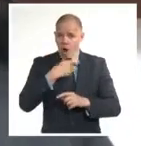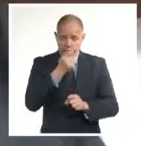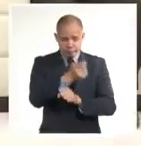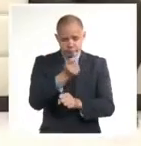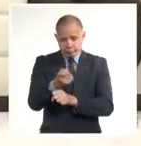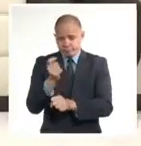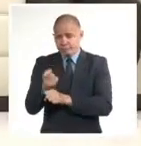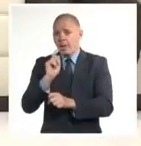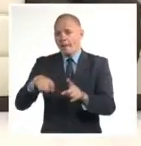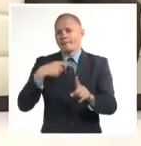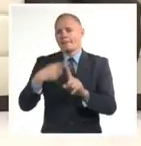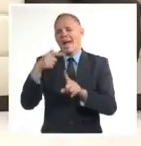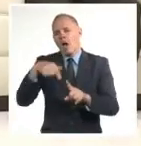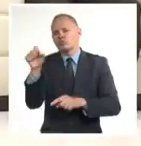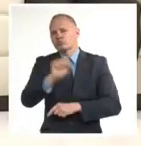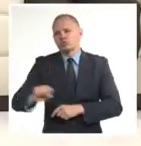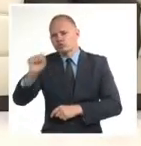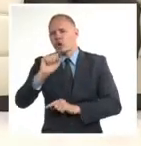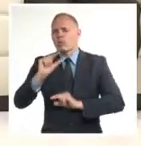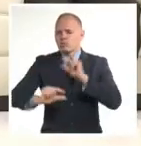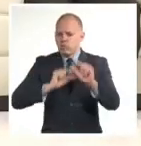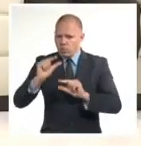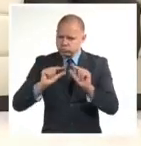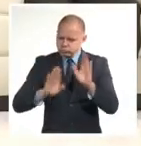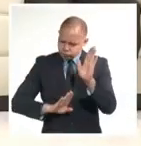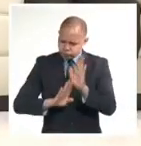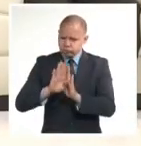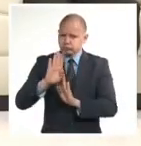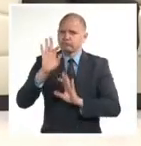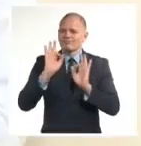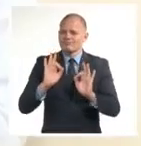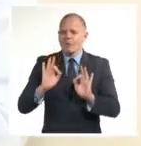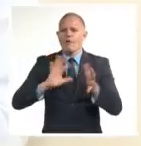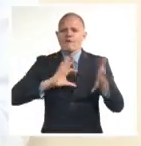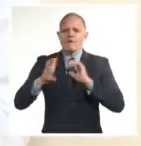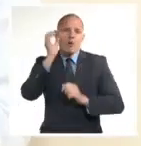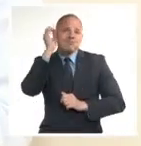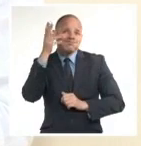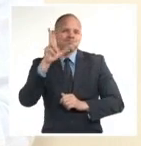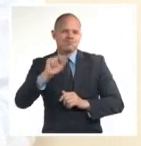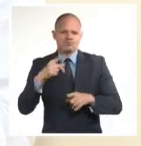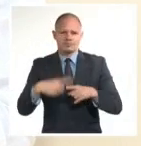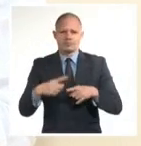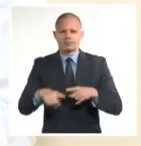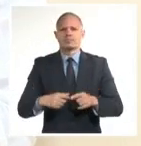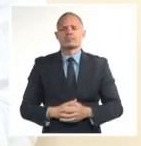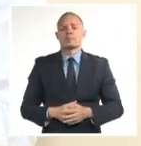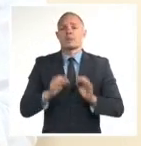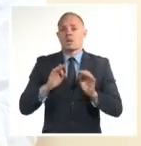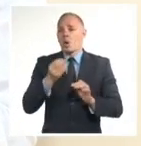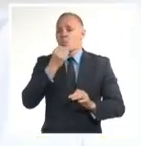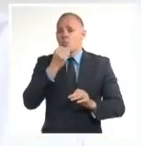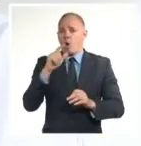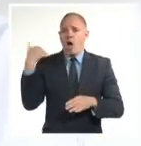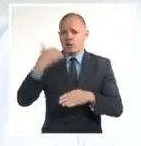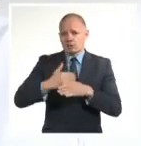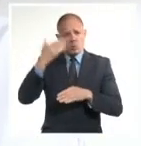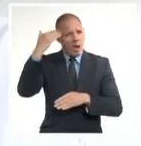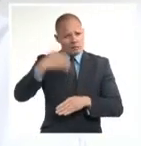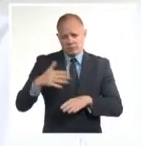y en la construcción del socialismo próspero y sostenible, en resistencia creativa y a pesar del bloqueo. Por su parte, el dirigente